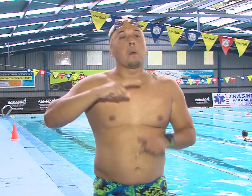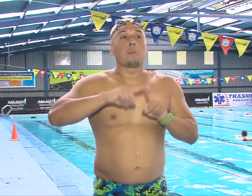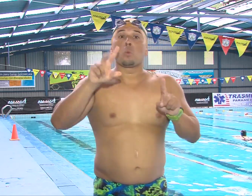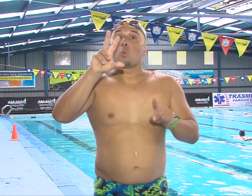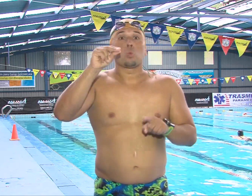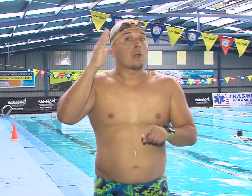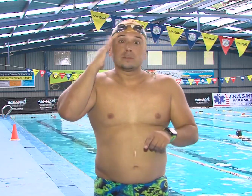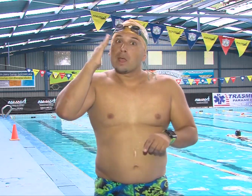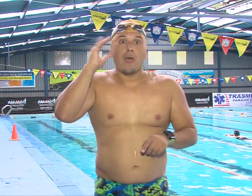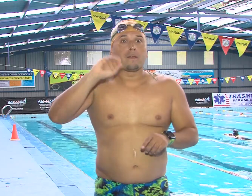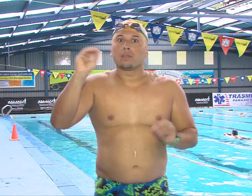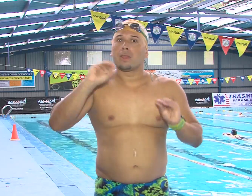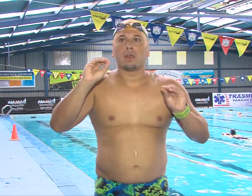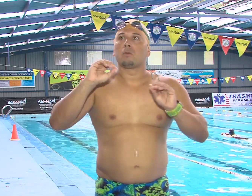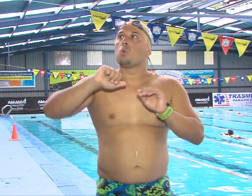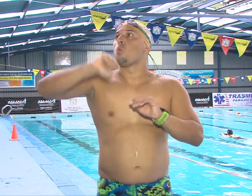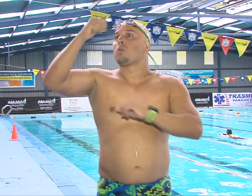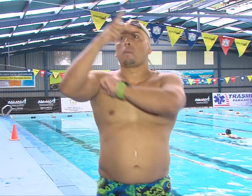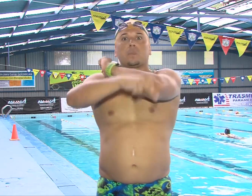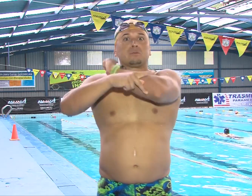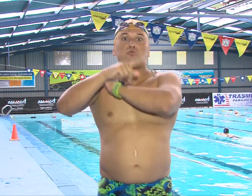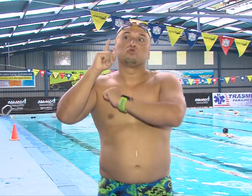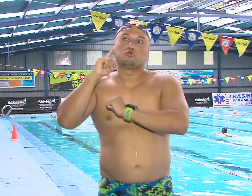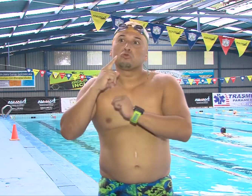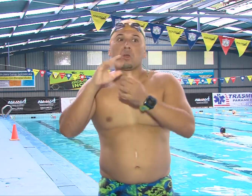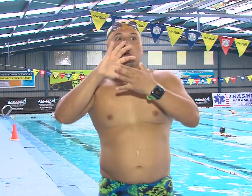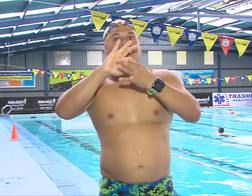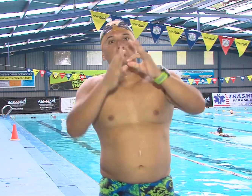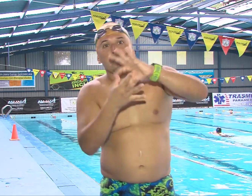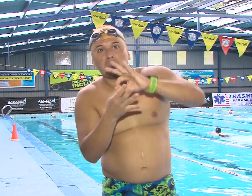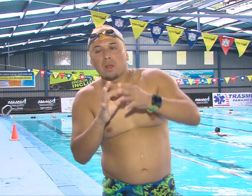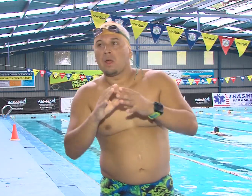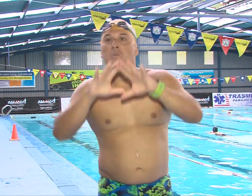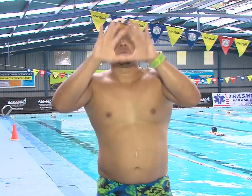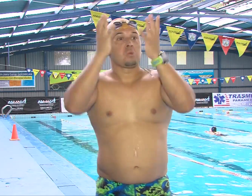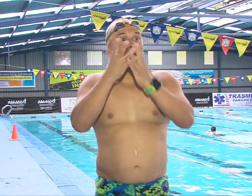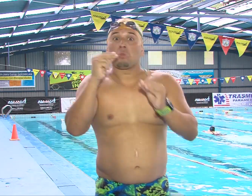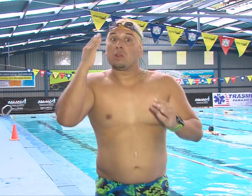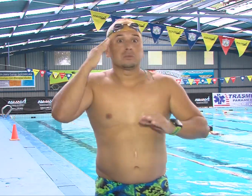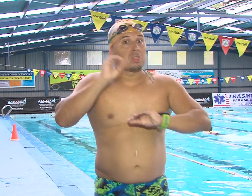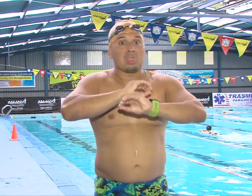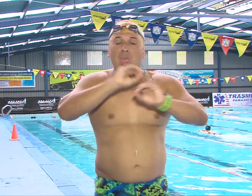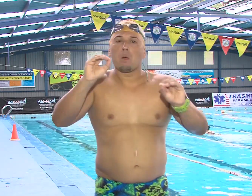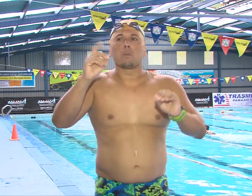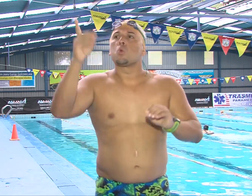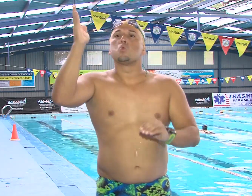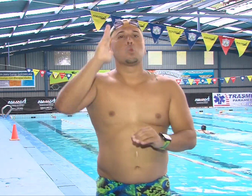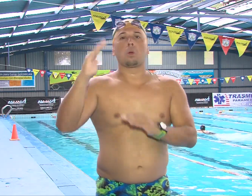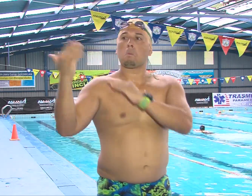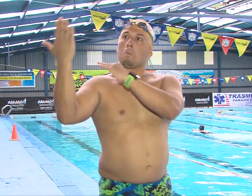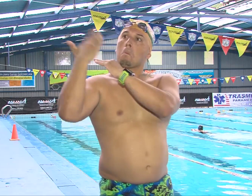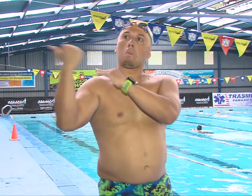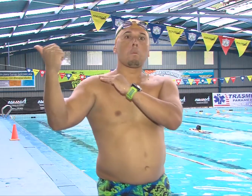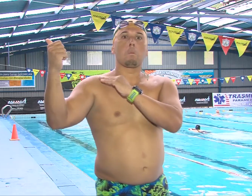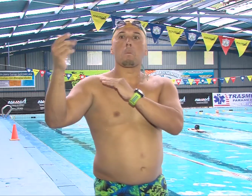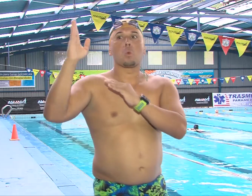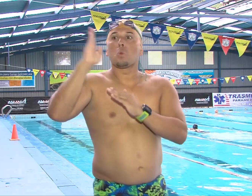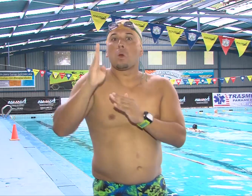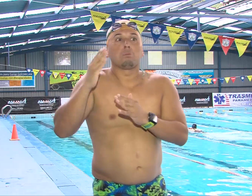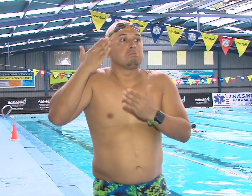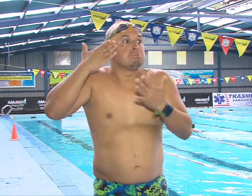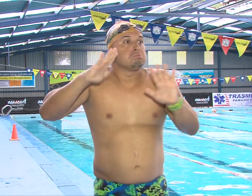Yo inicié entrenando en piscinas, pero no conocía con respecto a participación en otros países, olimpiadas o campeonatos mundiales.